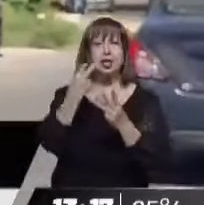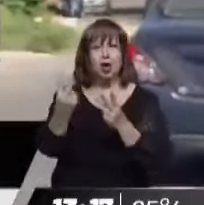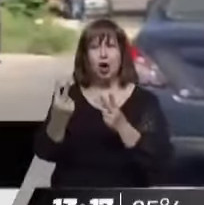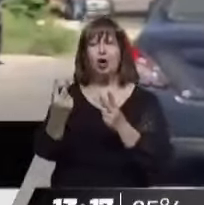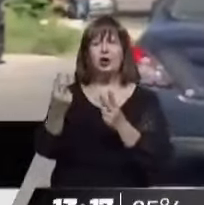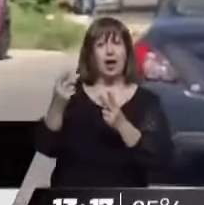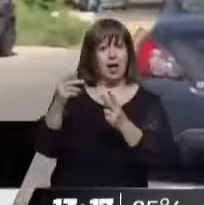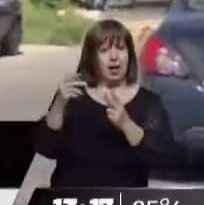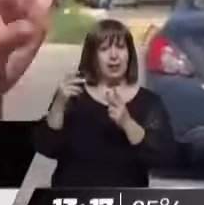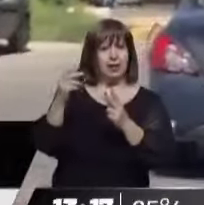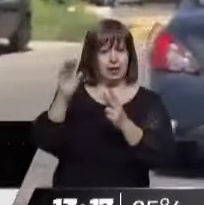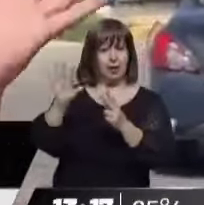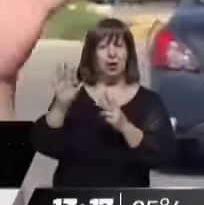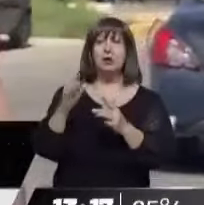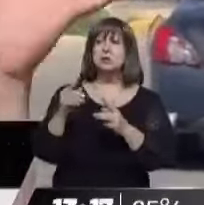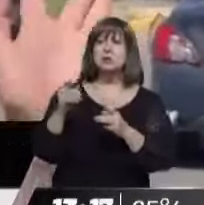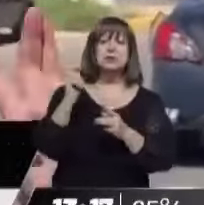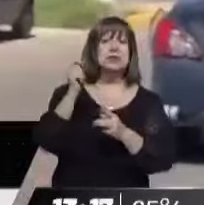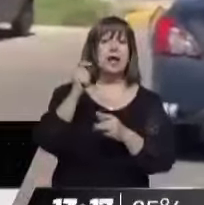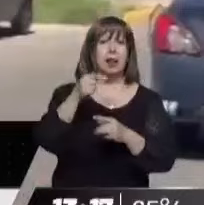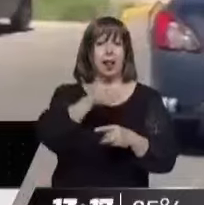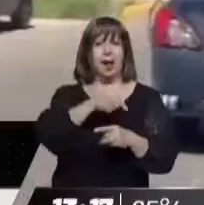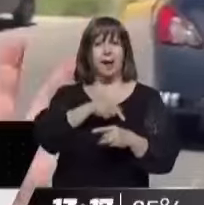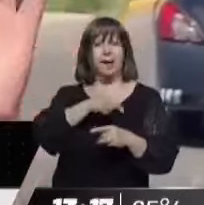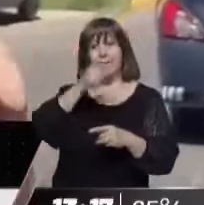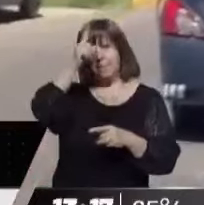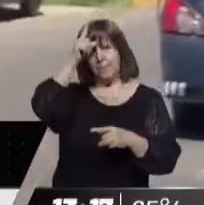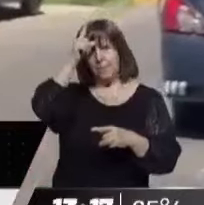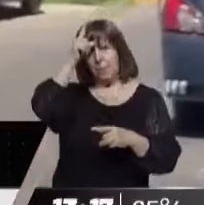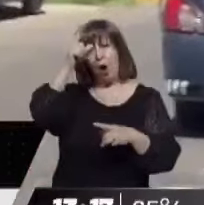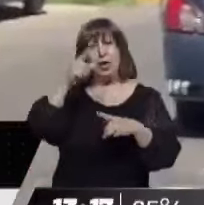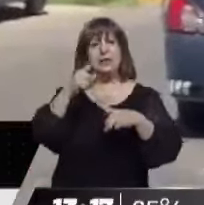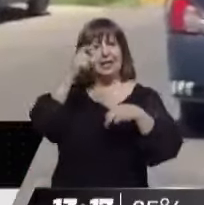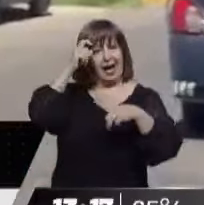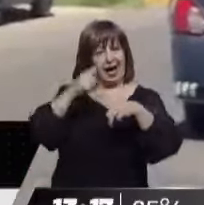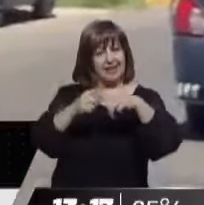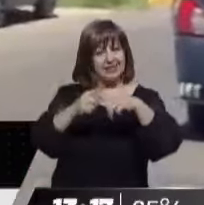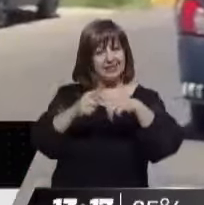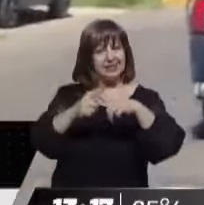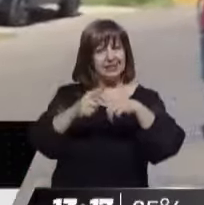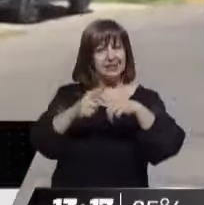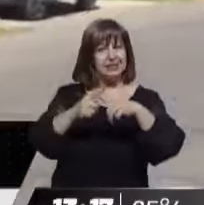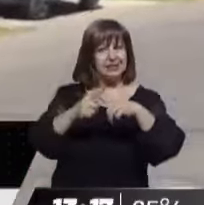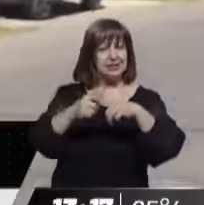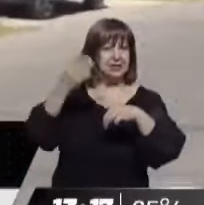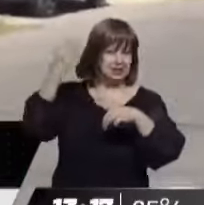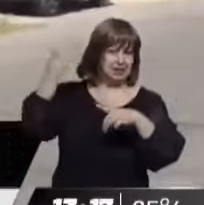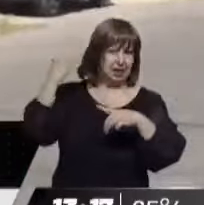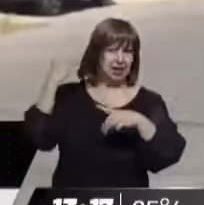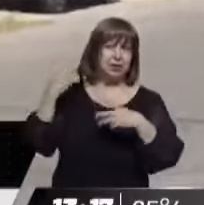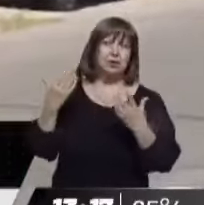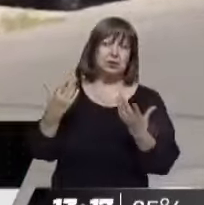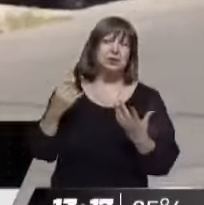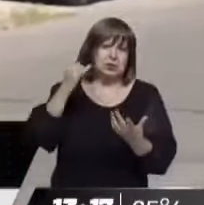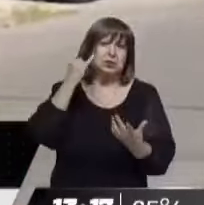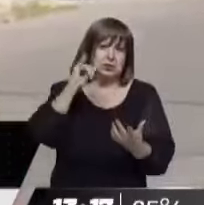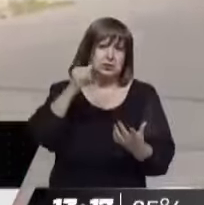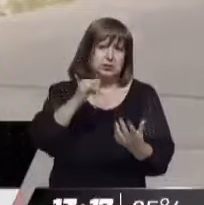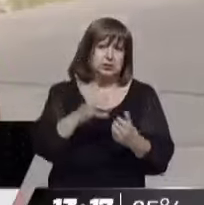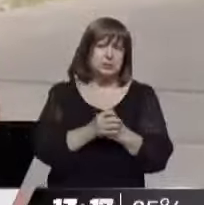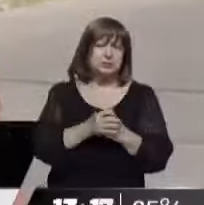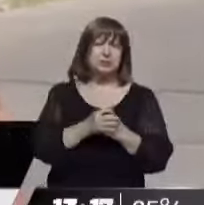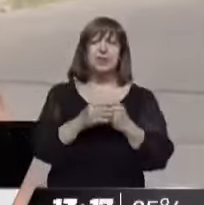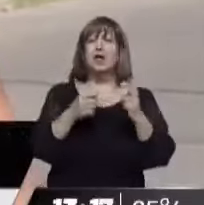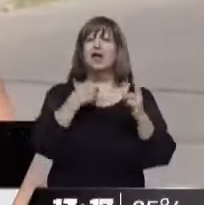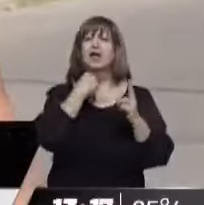Sé que eso había escuchado, pero no sé si es verdad o no. Pero sí decían que era retirado de la policía. ¿Hace mucho tiempo? Sí, parece que sí. ¿Hijo?